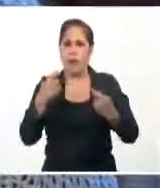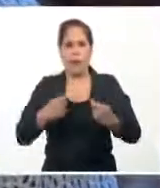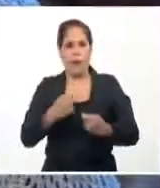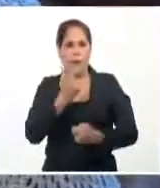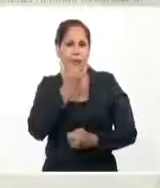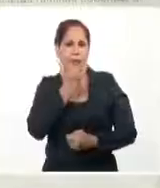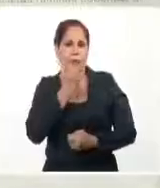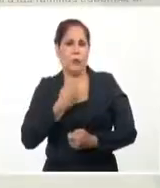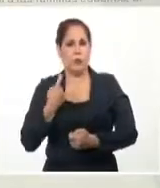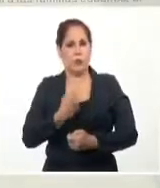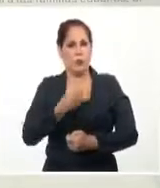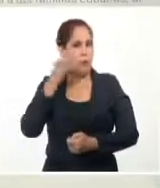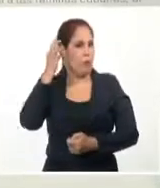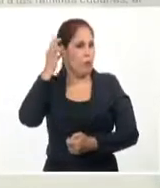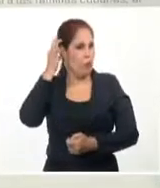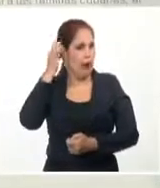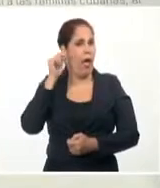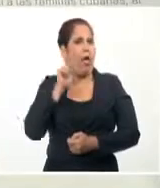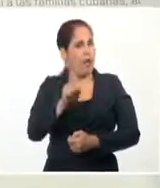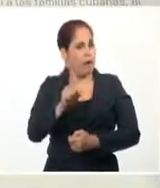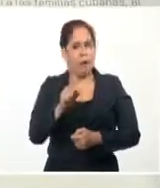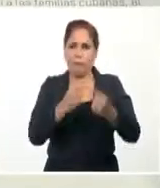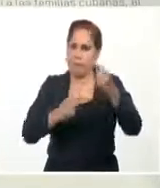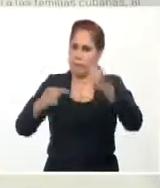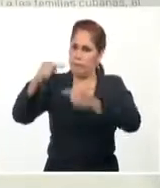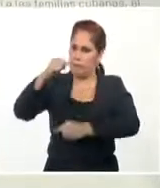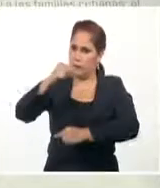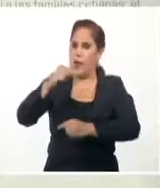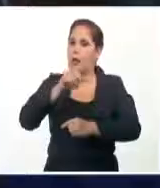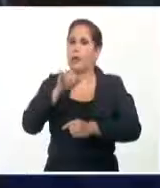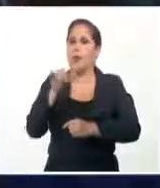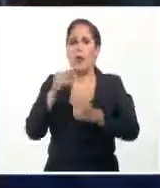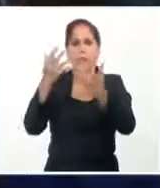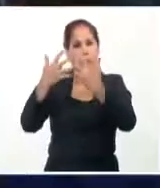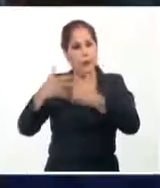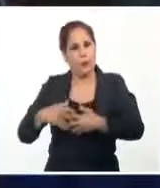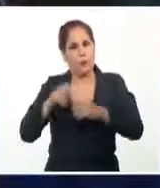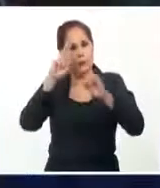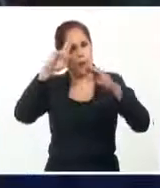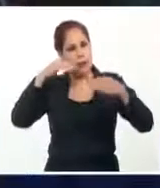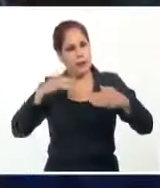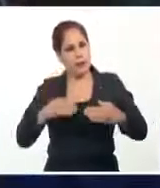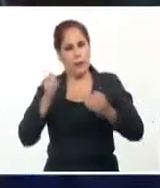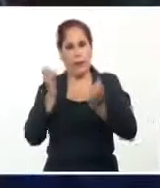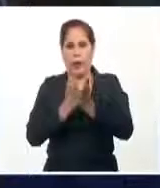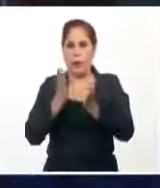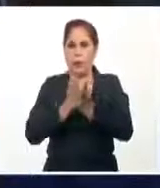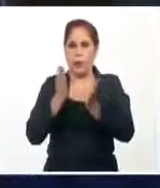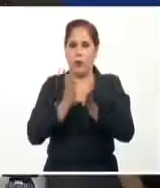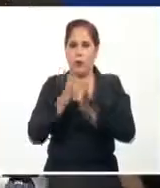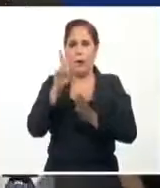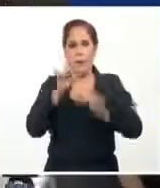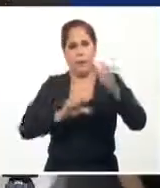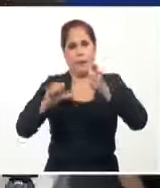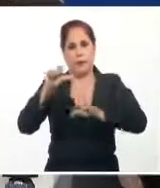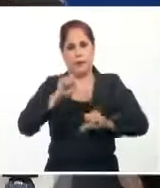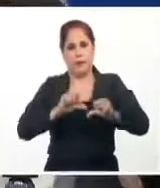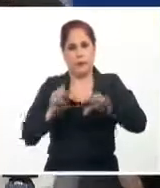a nuestras féminas, quienes tienen un alto protagonismo en sectores estratégicos como la salud, la educación y la biotecnología.